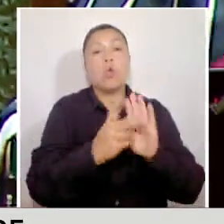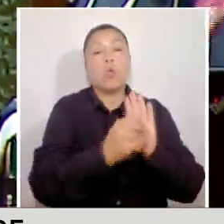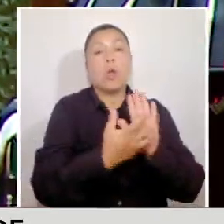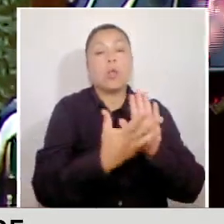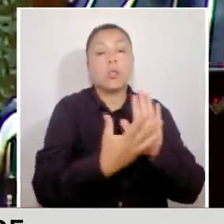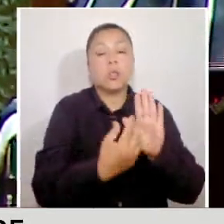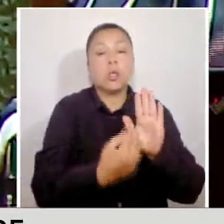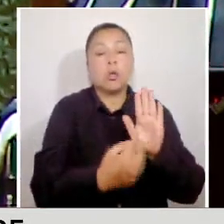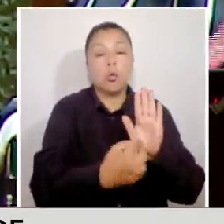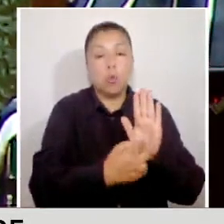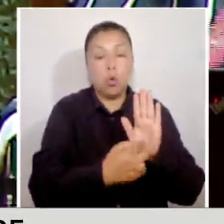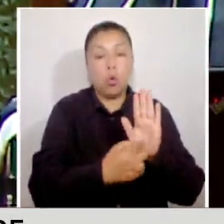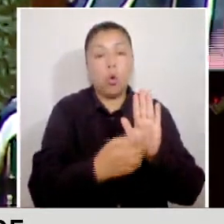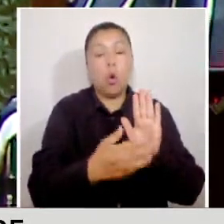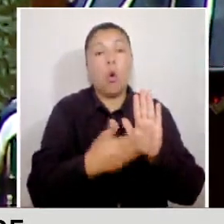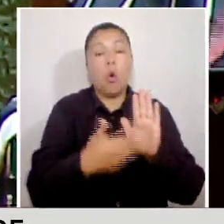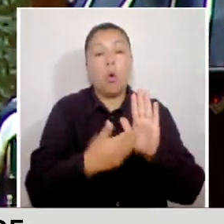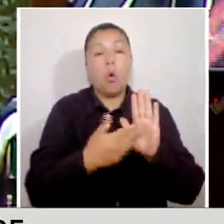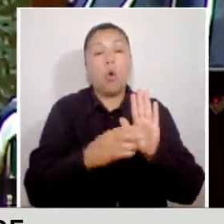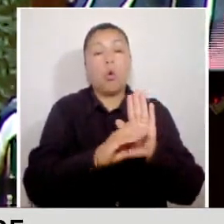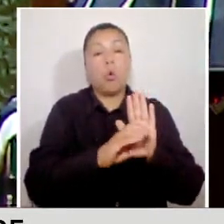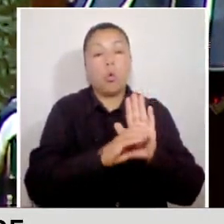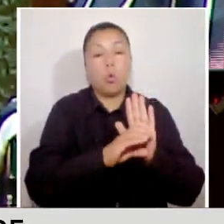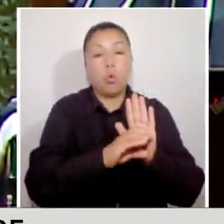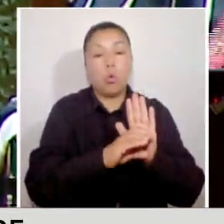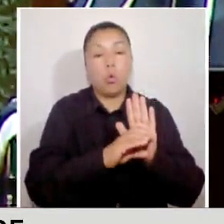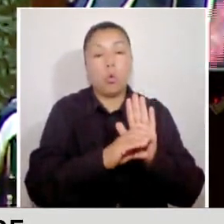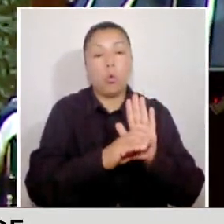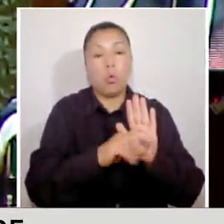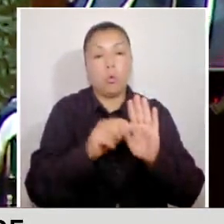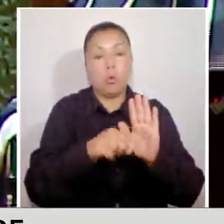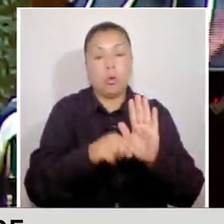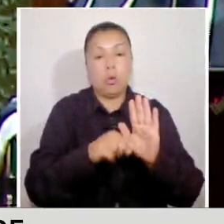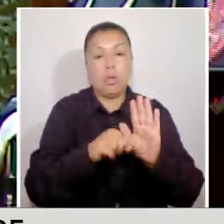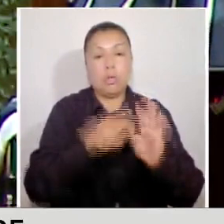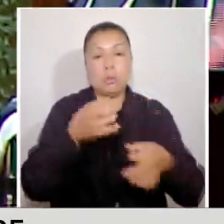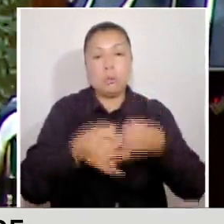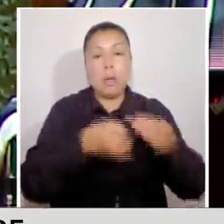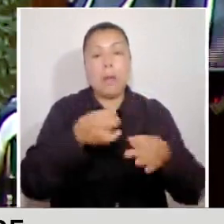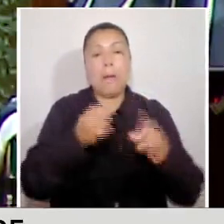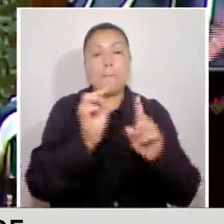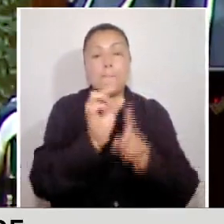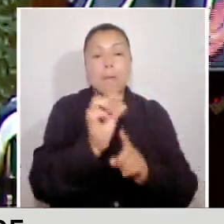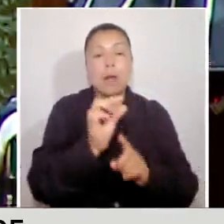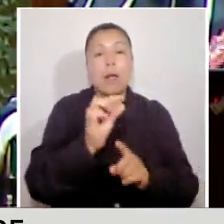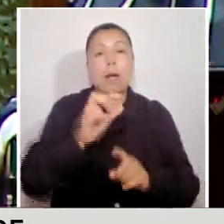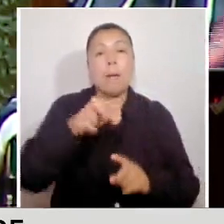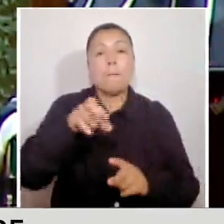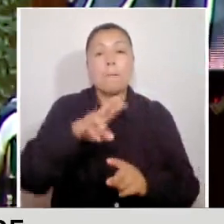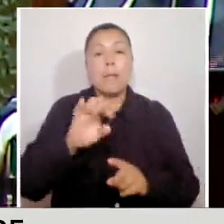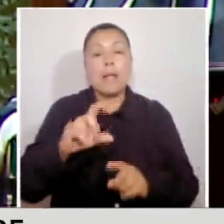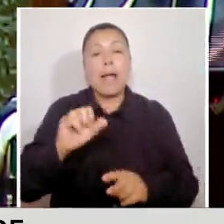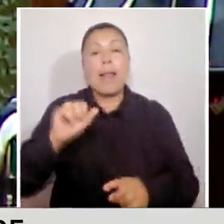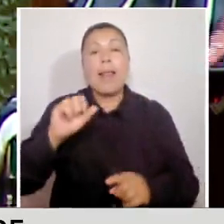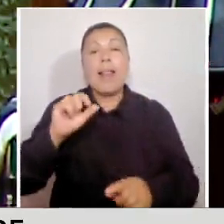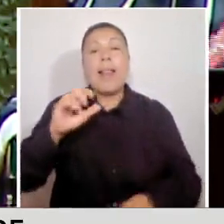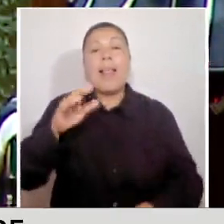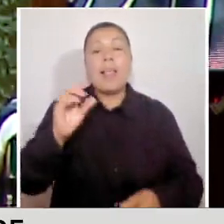texto propuesto por la comisión de Constitución entre la expresión penal y la palabra el lo